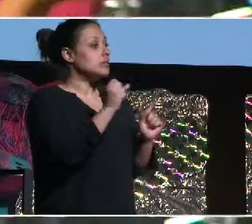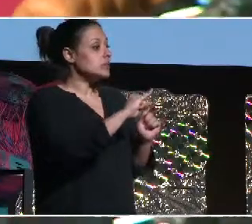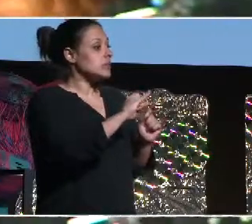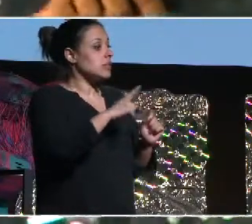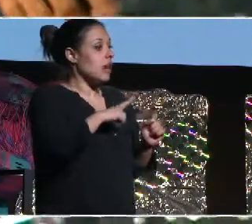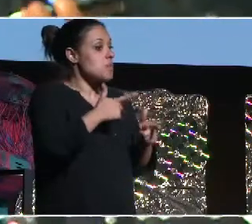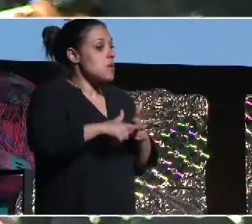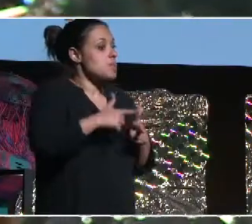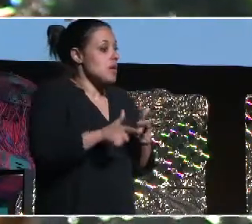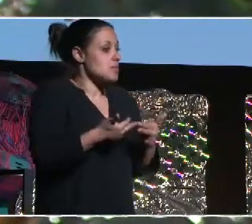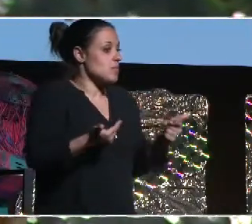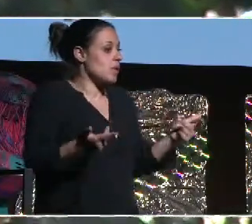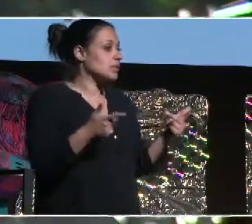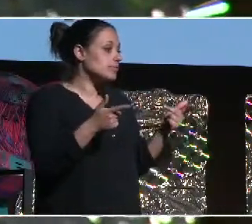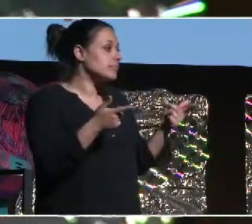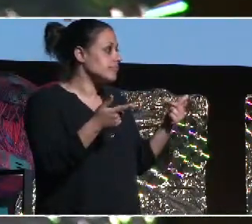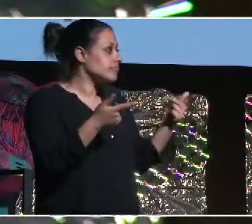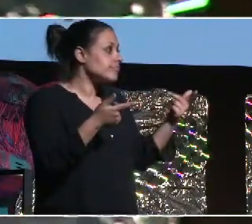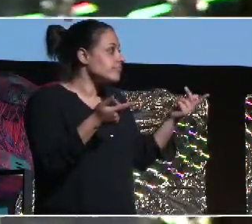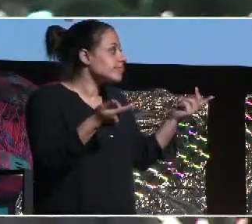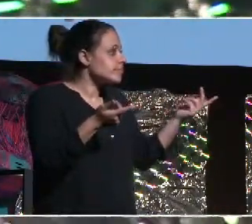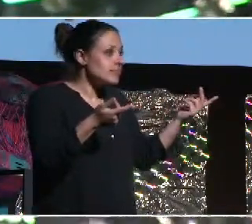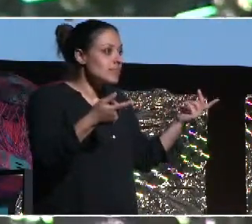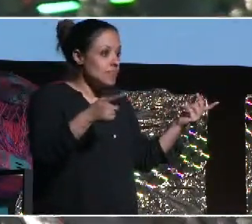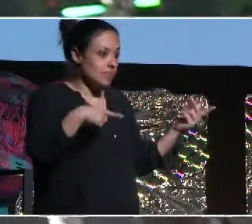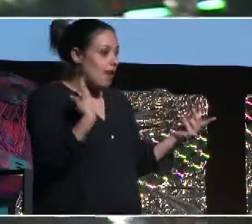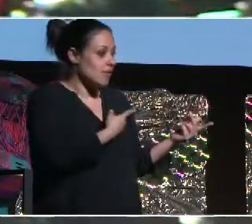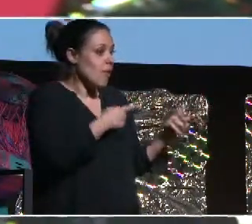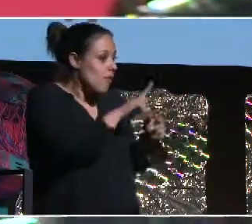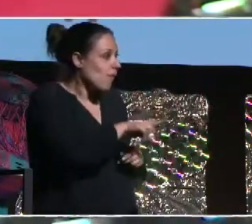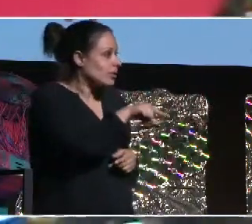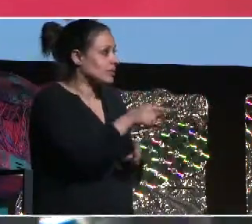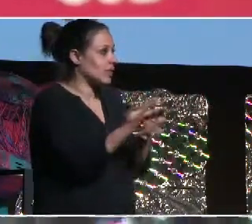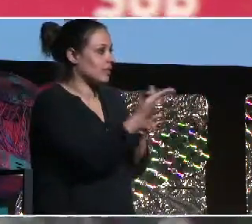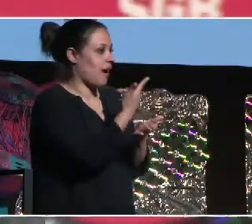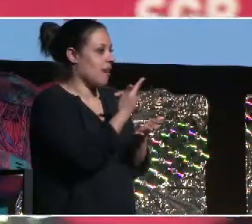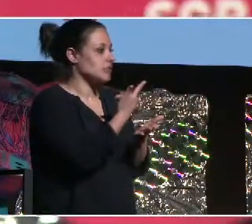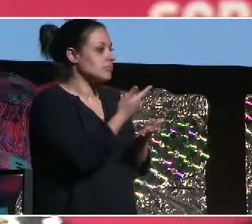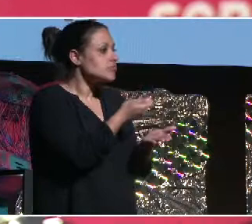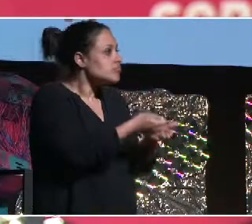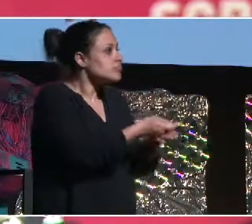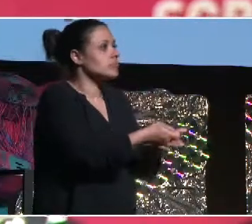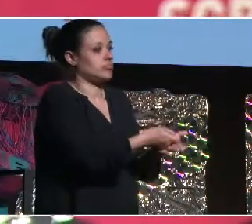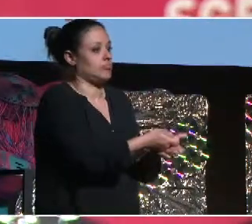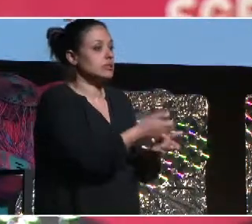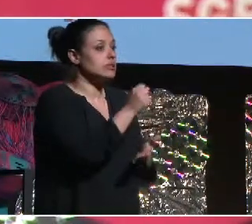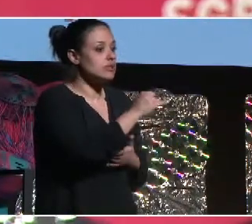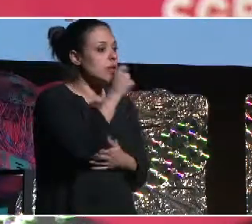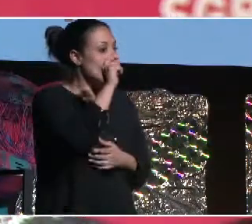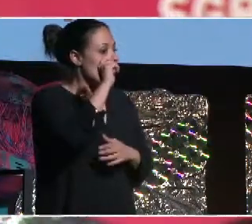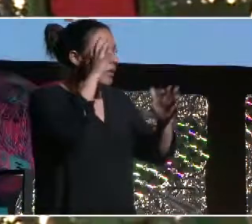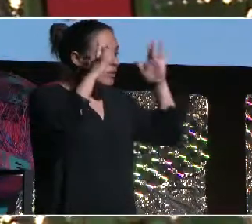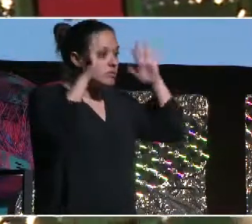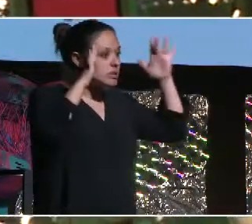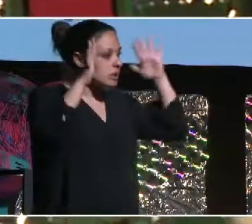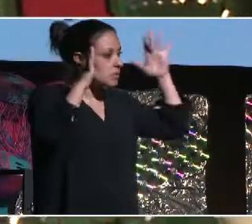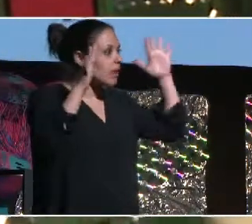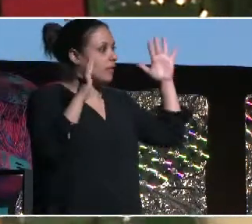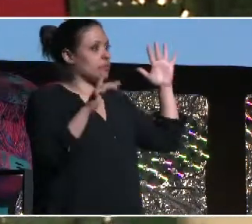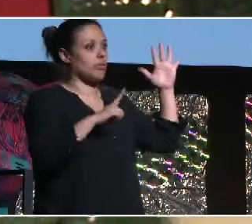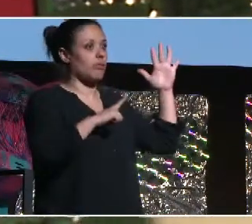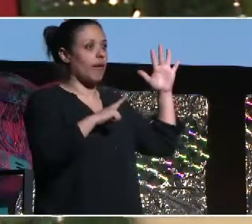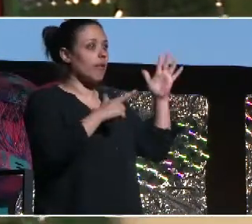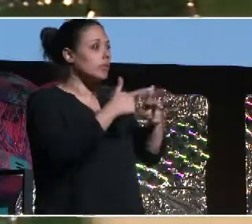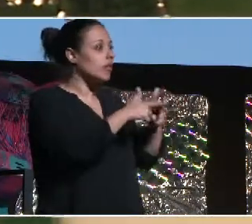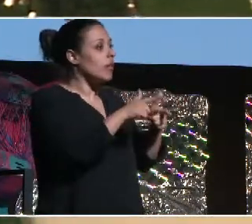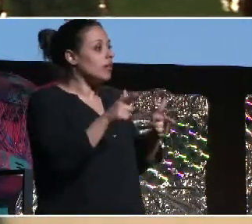lado, incidir en políticas públicas, sobre todo cuando el gobierno no está teniendo en cuenta los datos y los pensamientos, aquellos temas que les importa